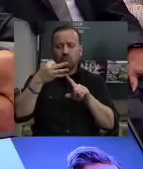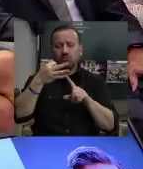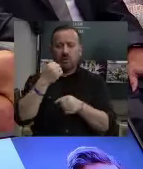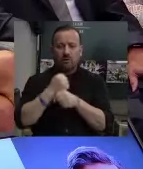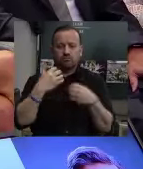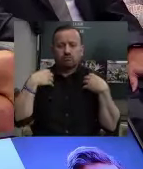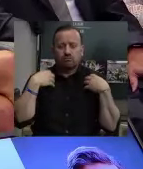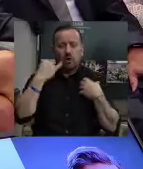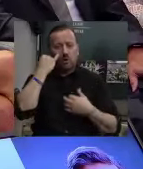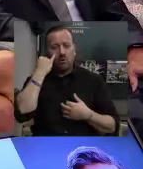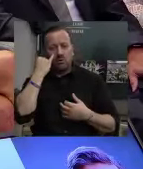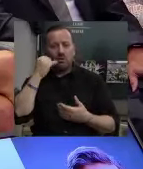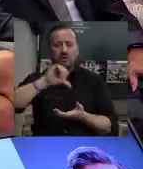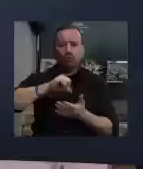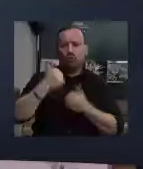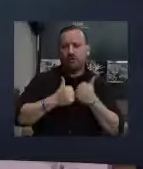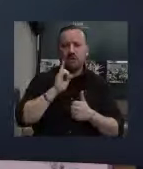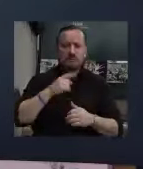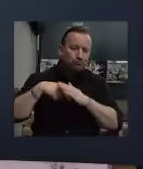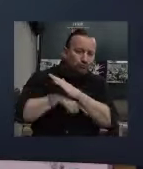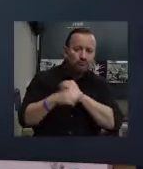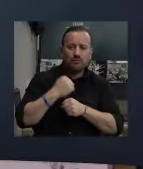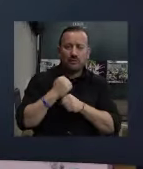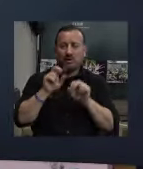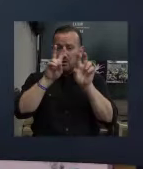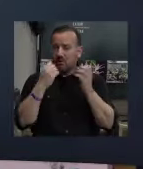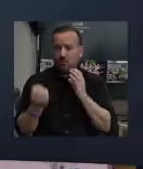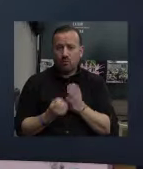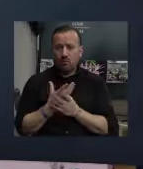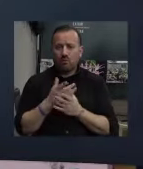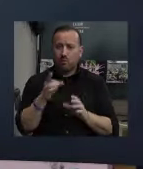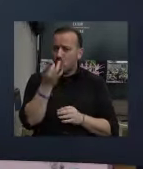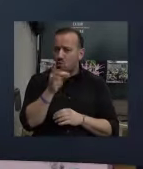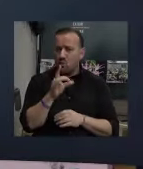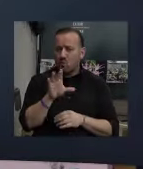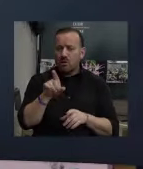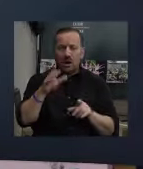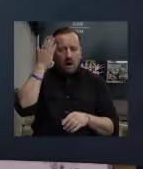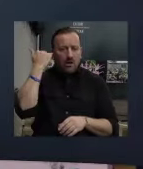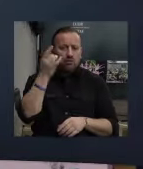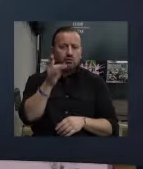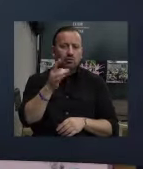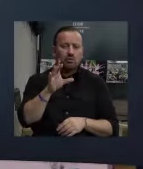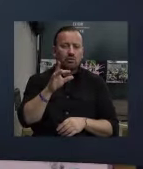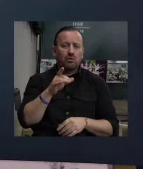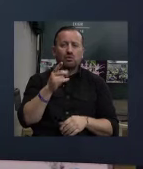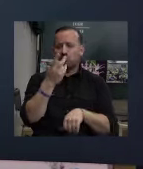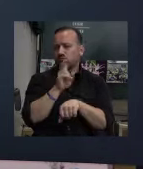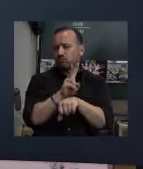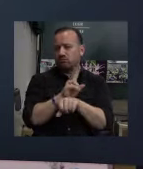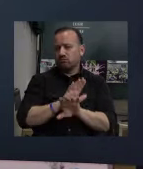centros profesionales tenemos que abordar Esto es algo nuevo Recuerden que únicamente nosotros abordamos la